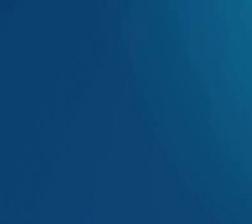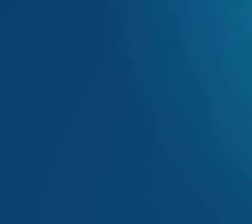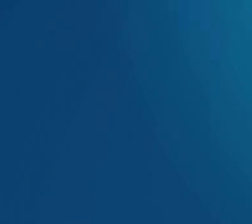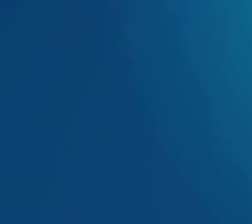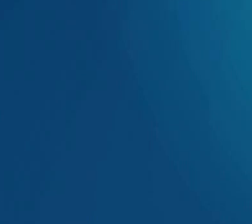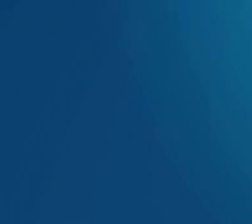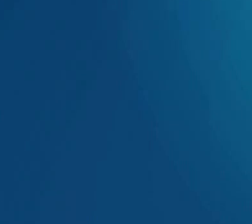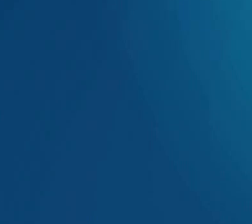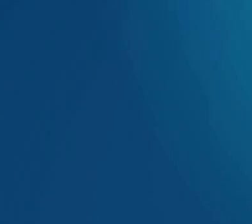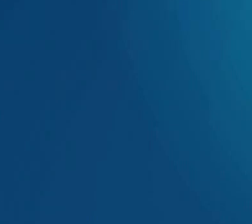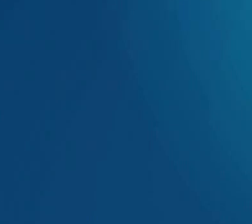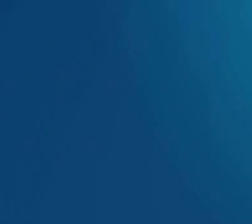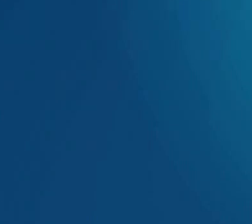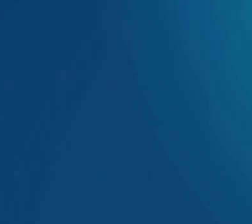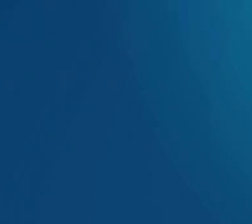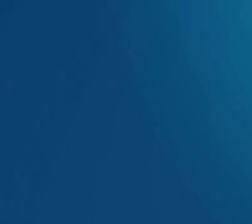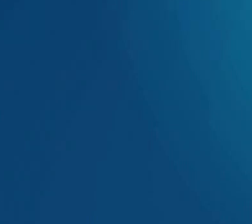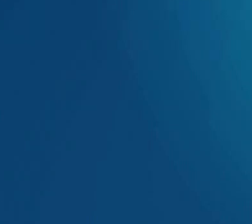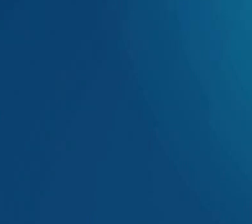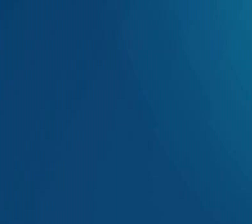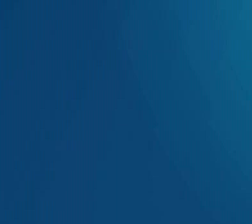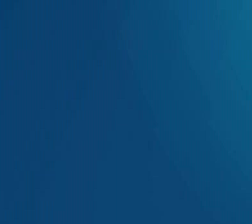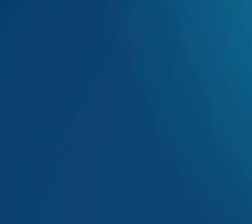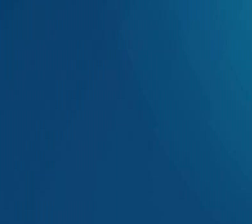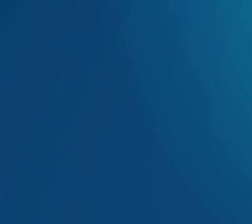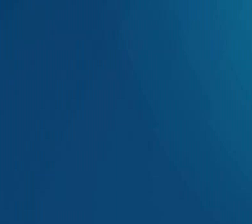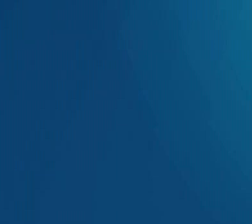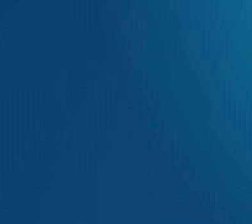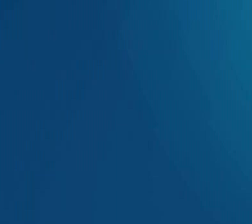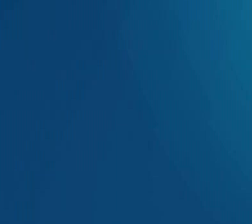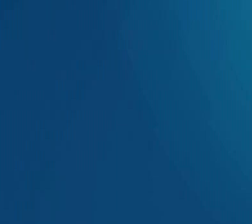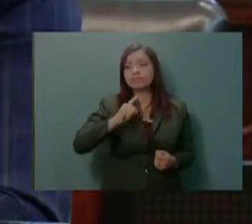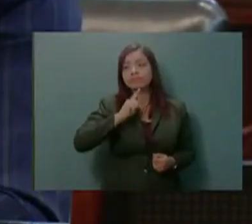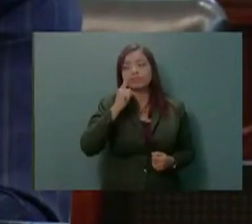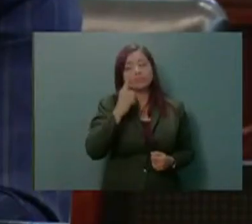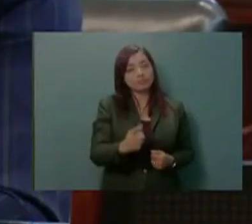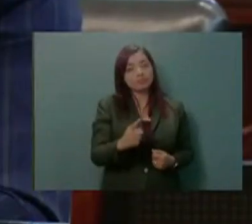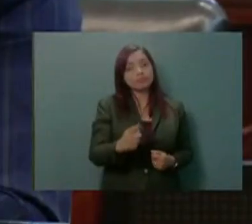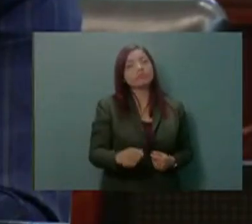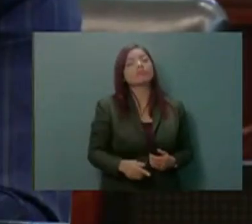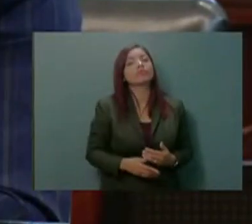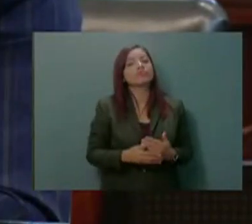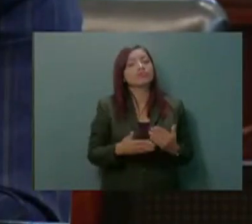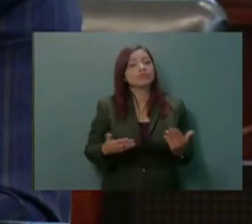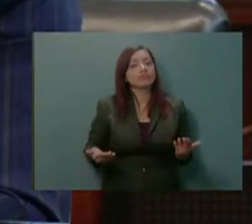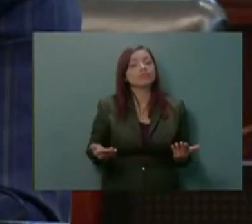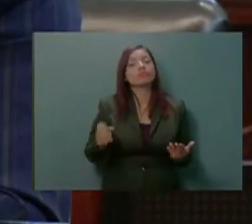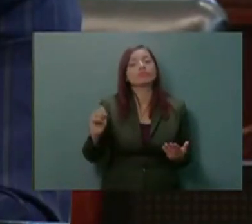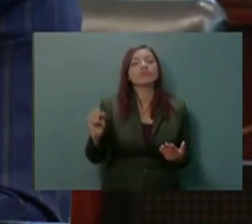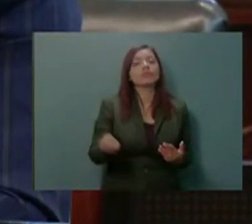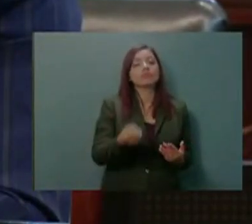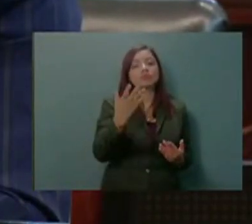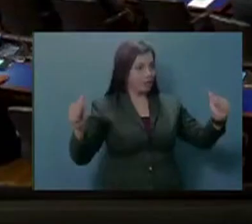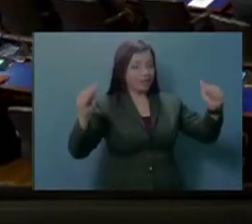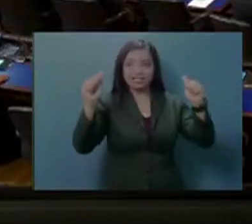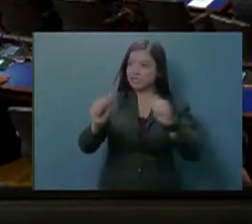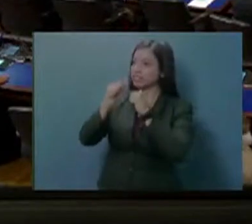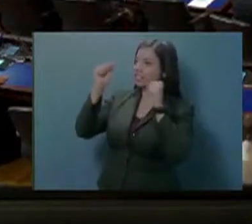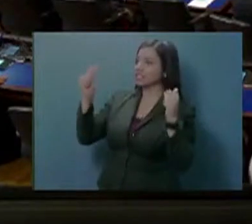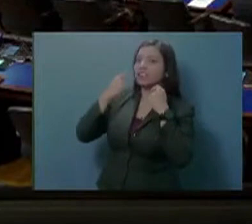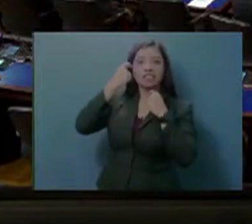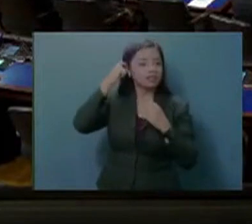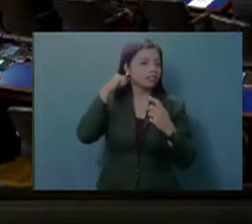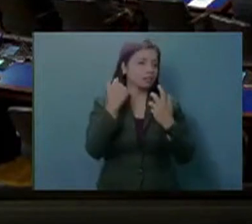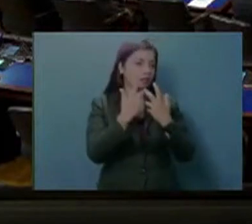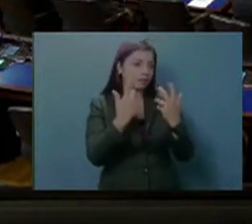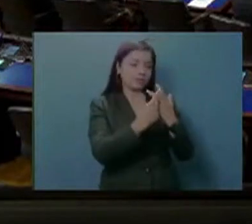y publicado en el Diario Oficial como Ley de la República. El diputado José Urbina de Nuevas Ideas fue quien introdujo